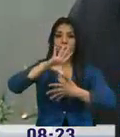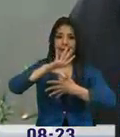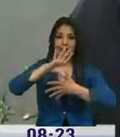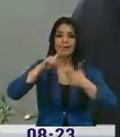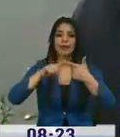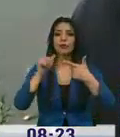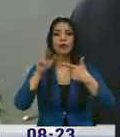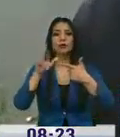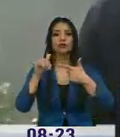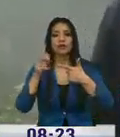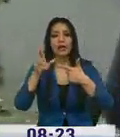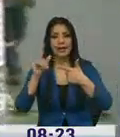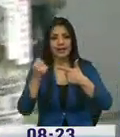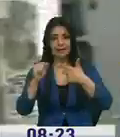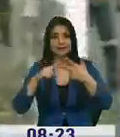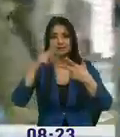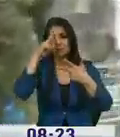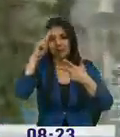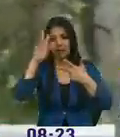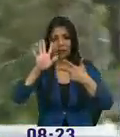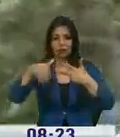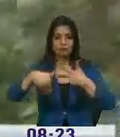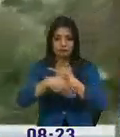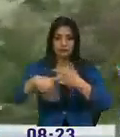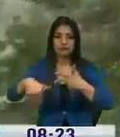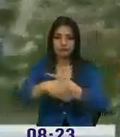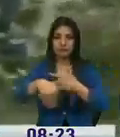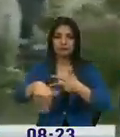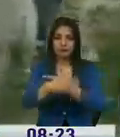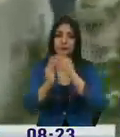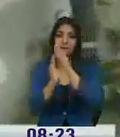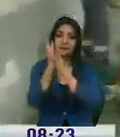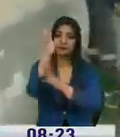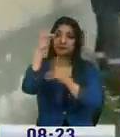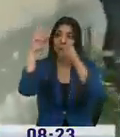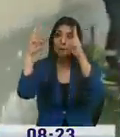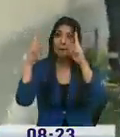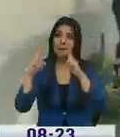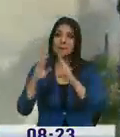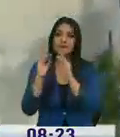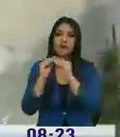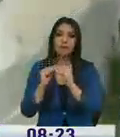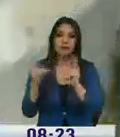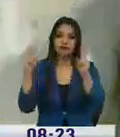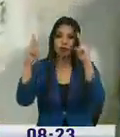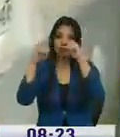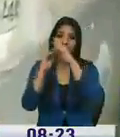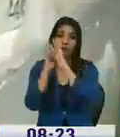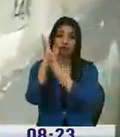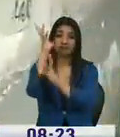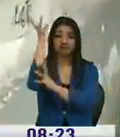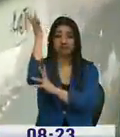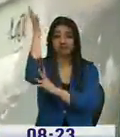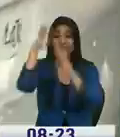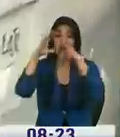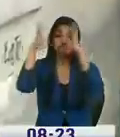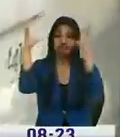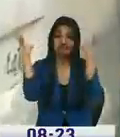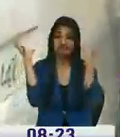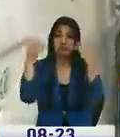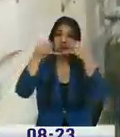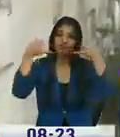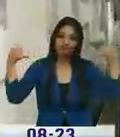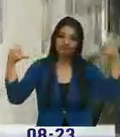la Buenos Aires, México, justamente haciendo una poda de formación en los árboles que han crecido y que ya se encuentran en contacto con